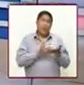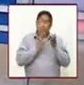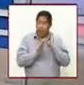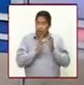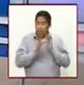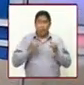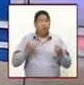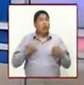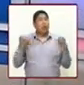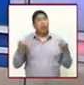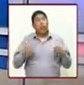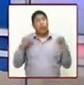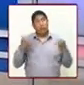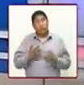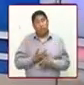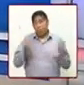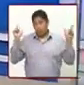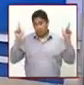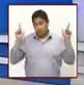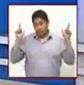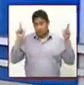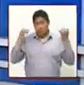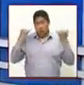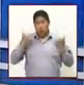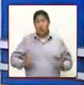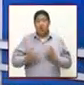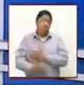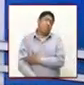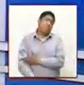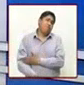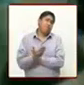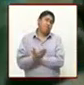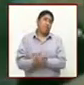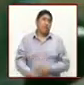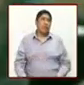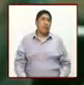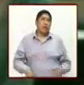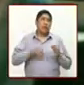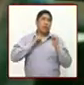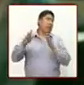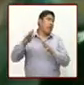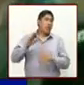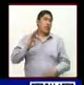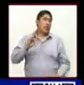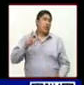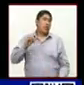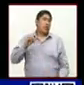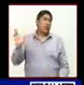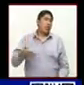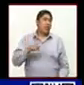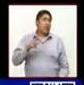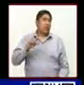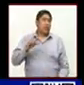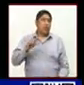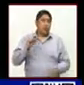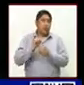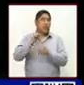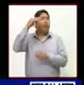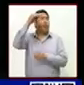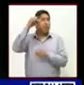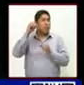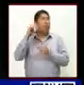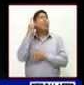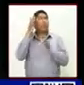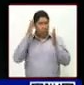relato del joven que fue liberado esta madrugada. Me han botado por Bulo Bulo. De un monte me sacaban,